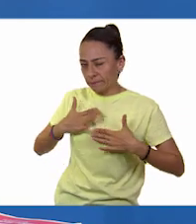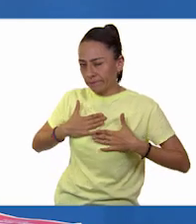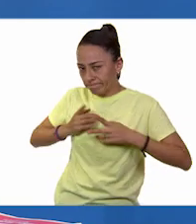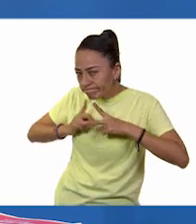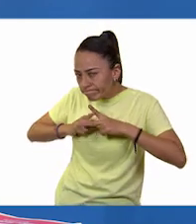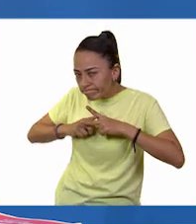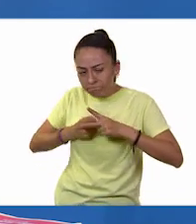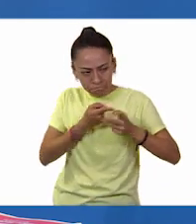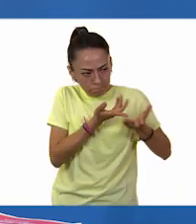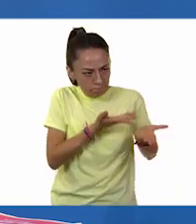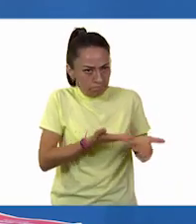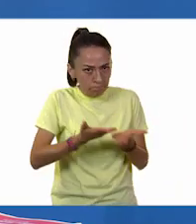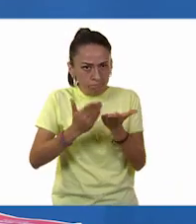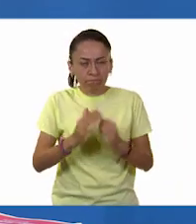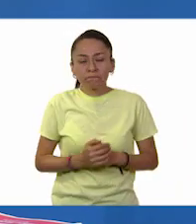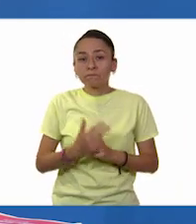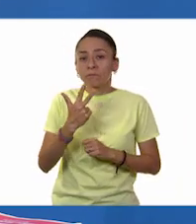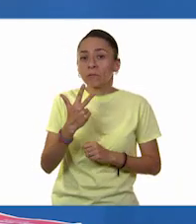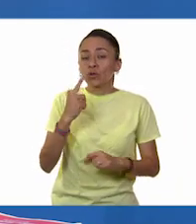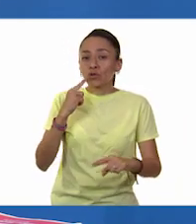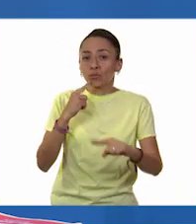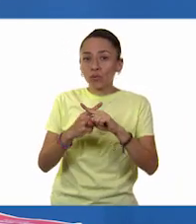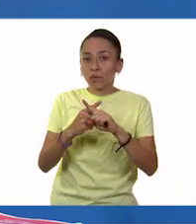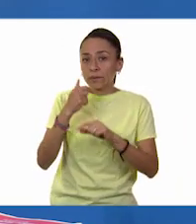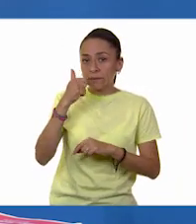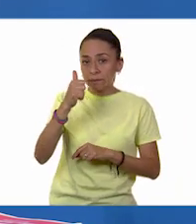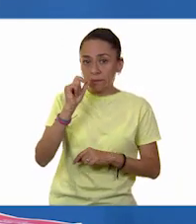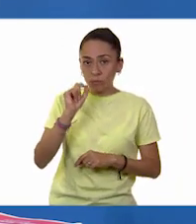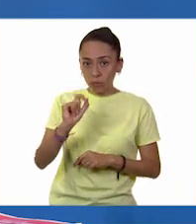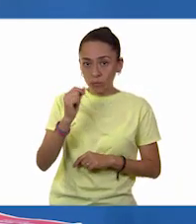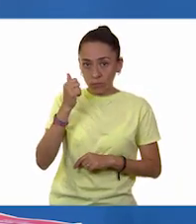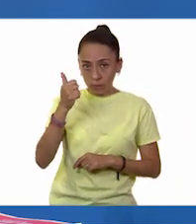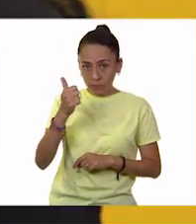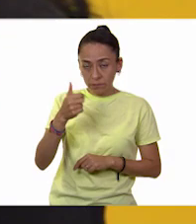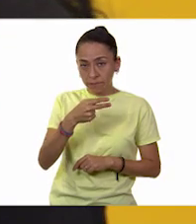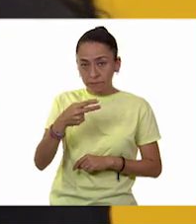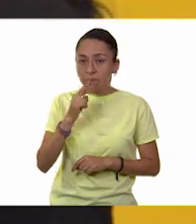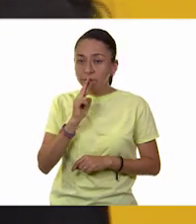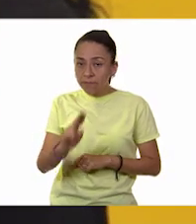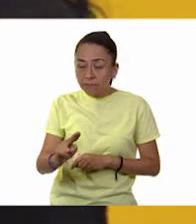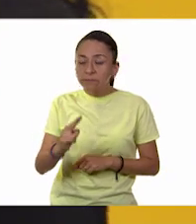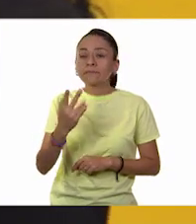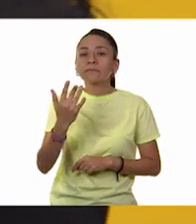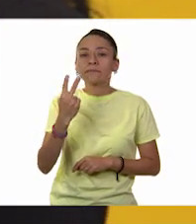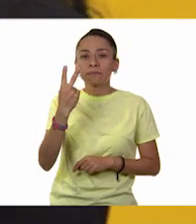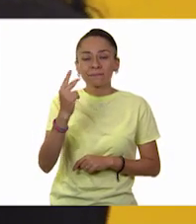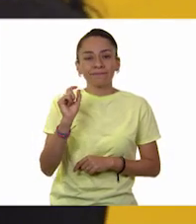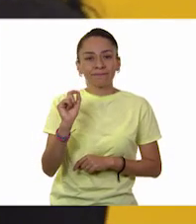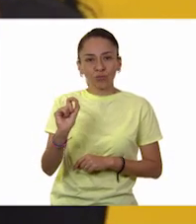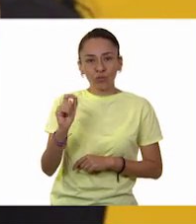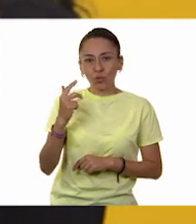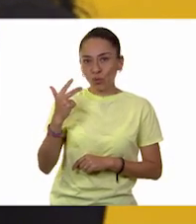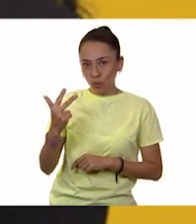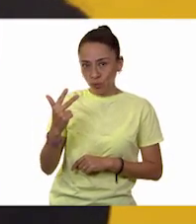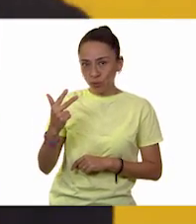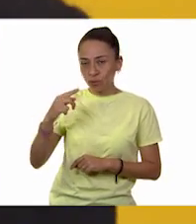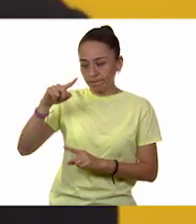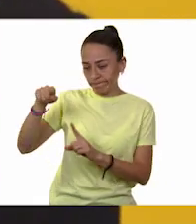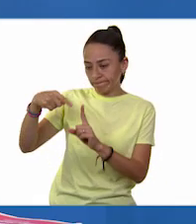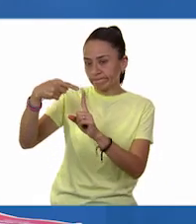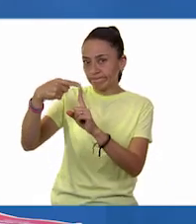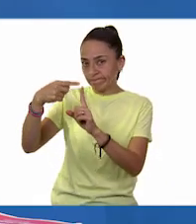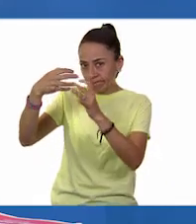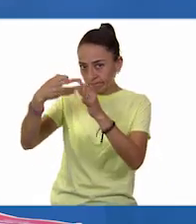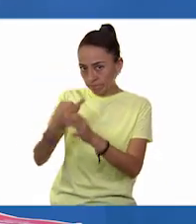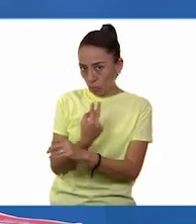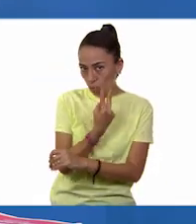por 6.6 es igual 52.8. Entre 2, eso nos